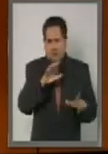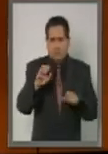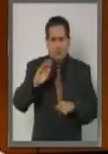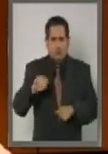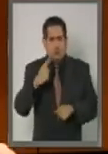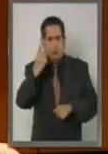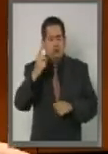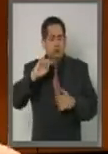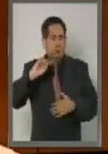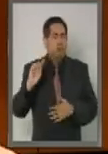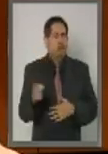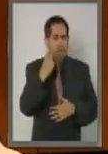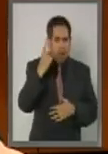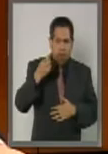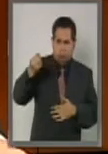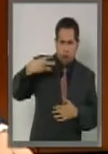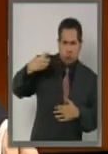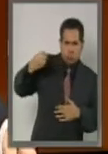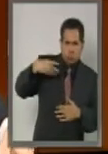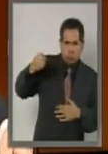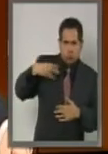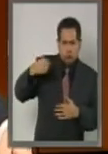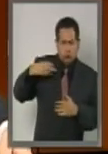$2,791,000 en donaciones